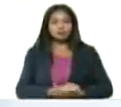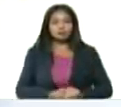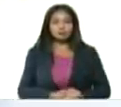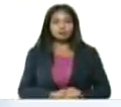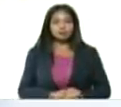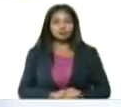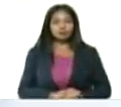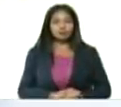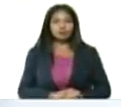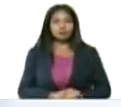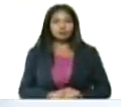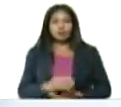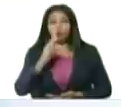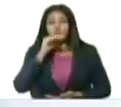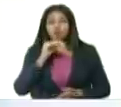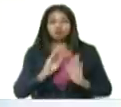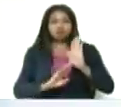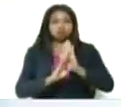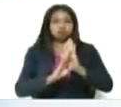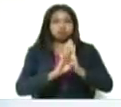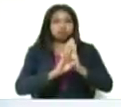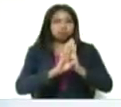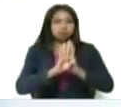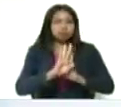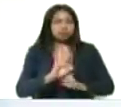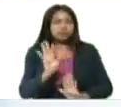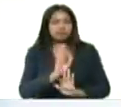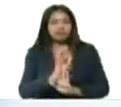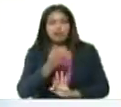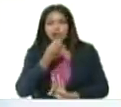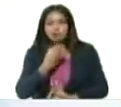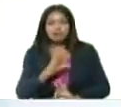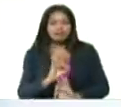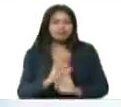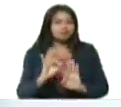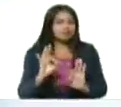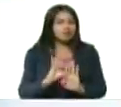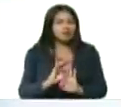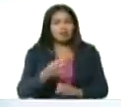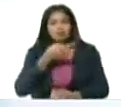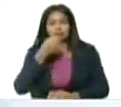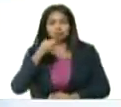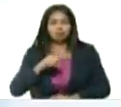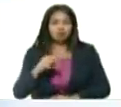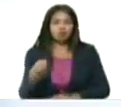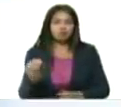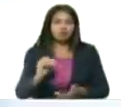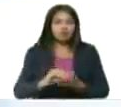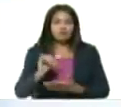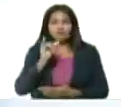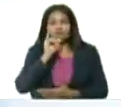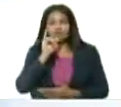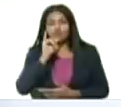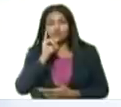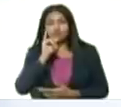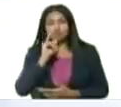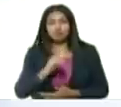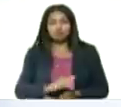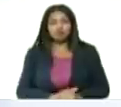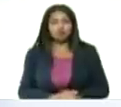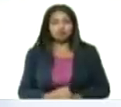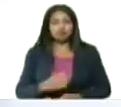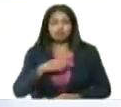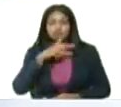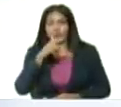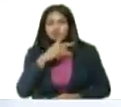No tuvo una evolución buena y en la tarde de hoy recibimos la infausta